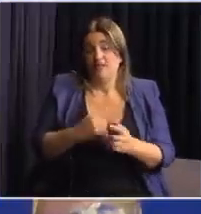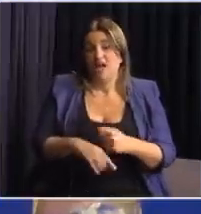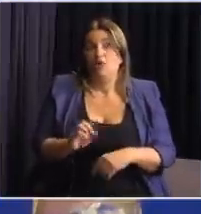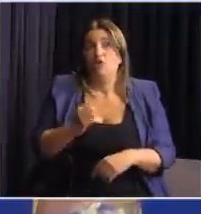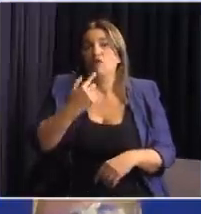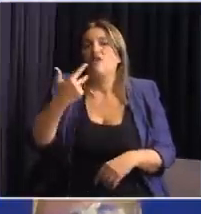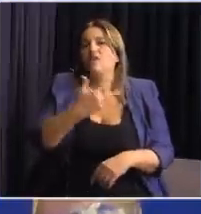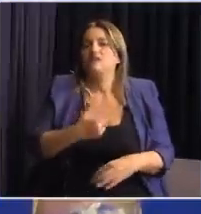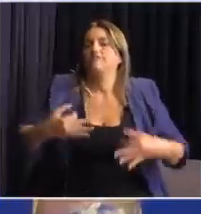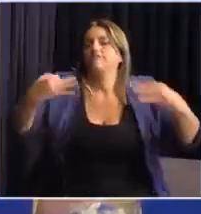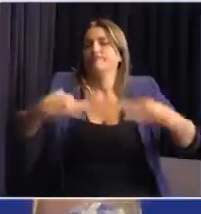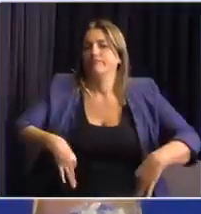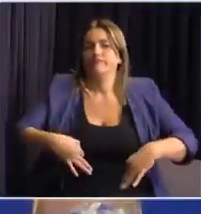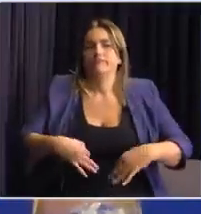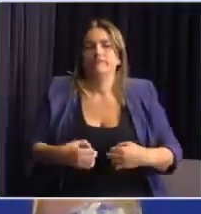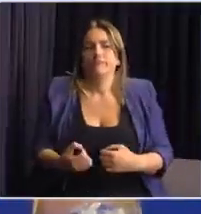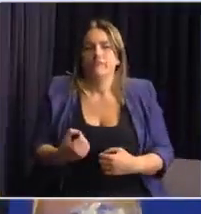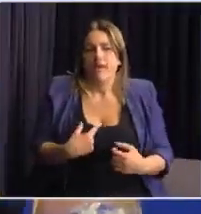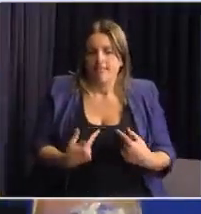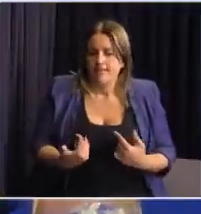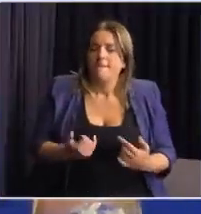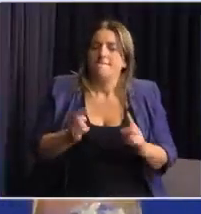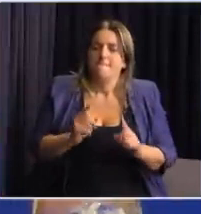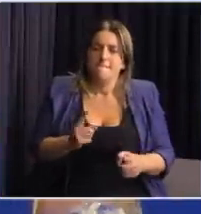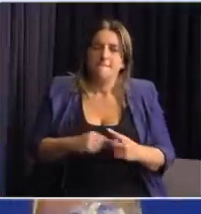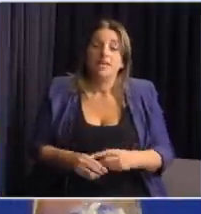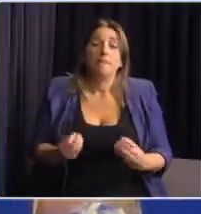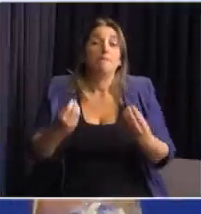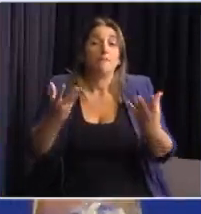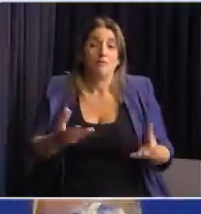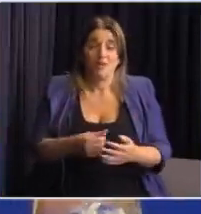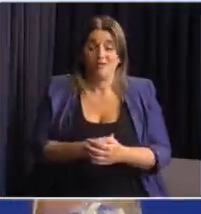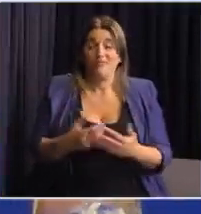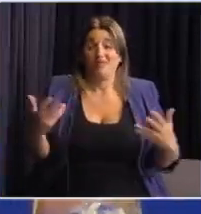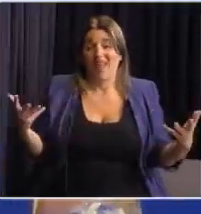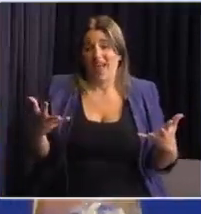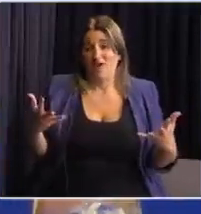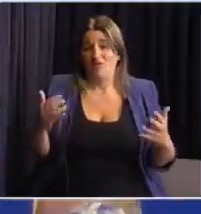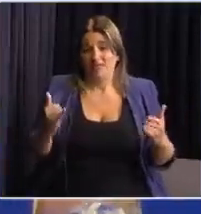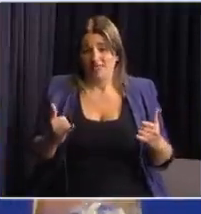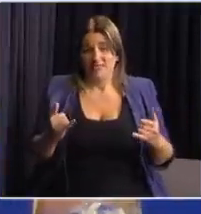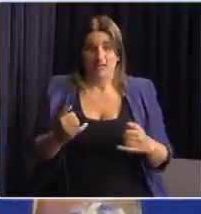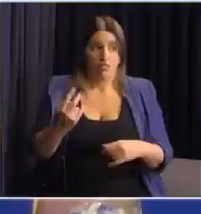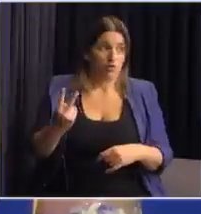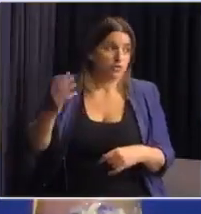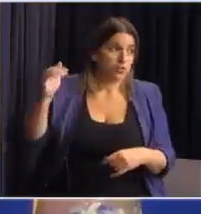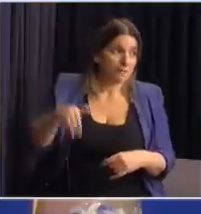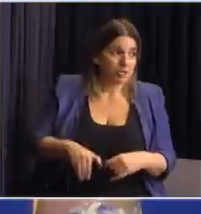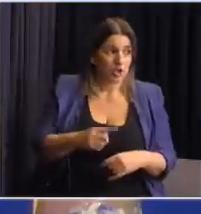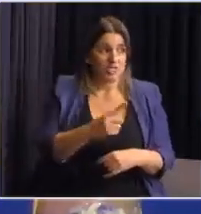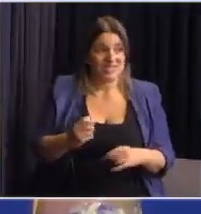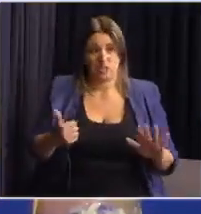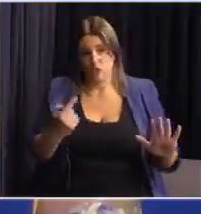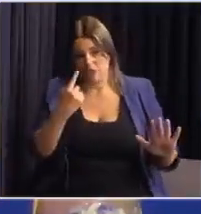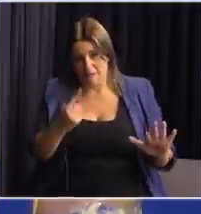una fecha cierta, ocurra otro tanto, porque en este momento estamos con 2.106.000 personas